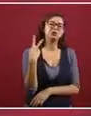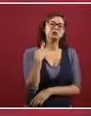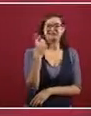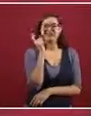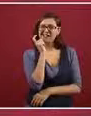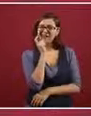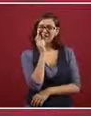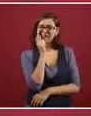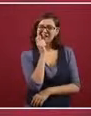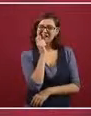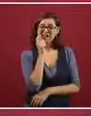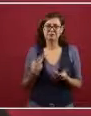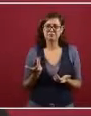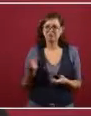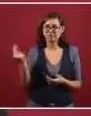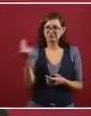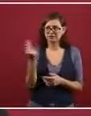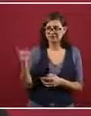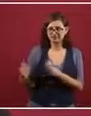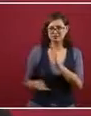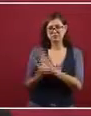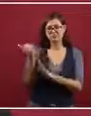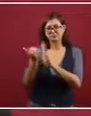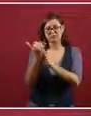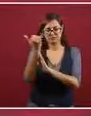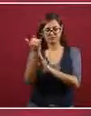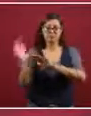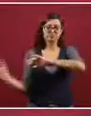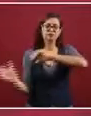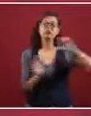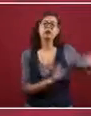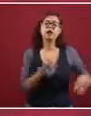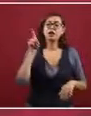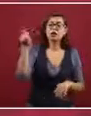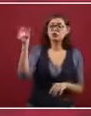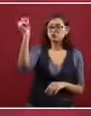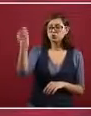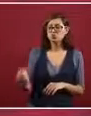fundamento legal. En el caso del Tren Maya no hay